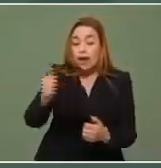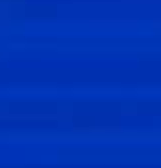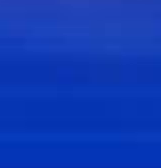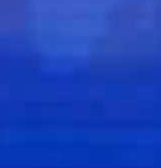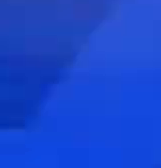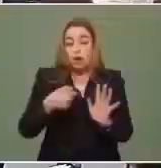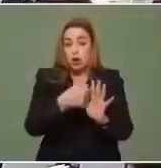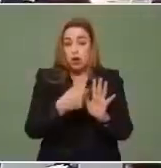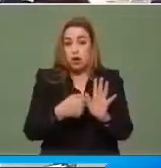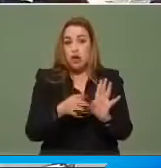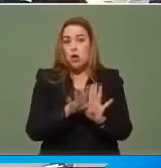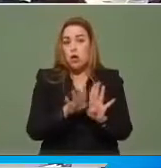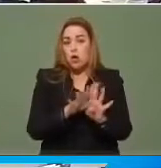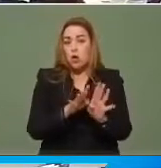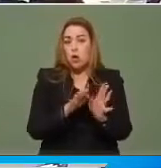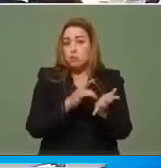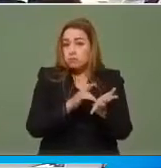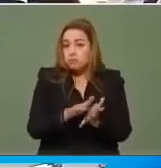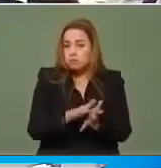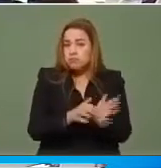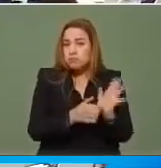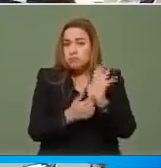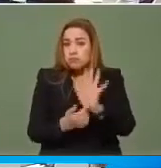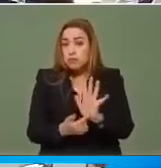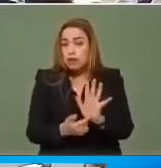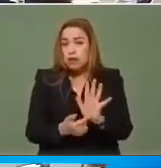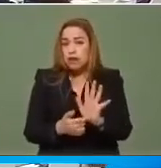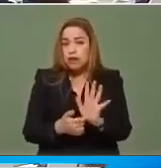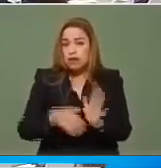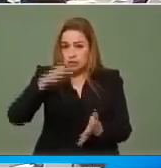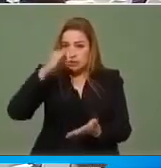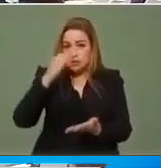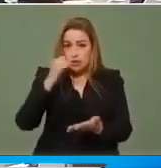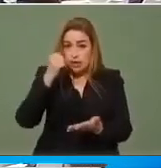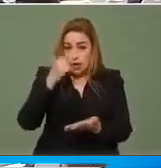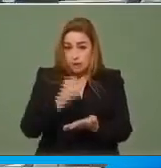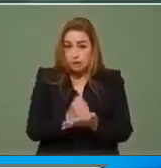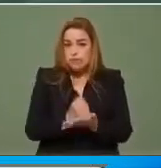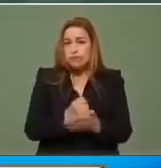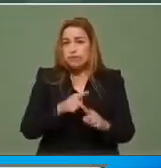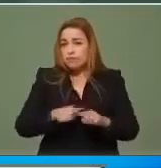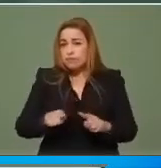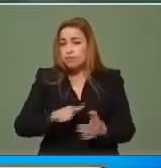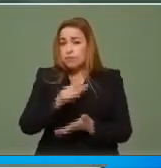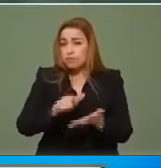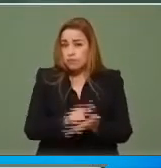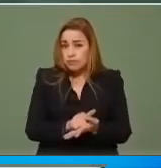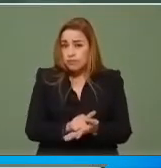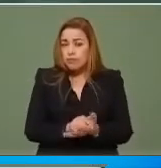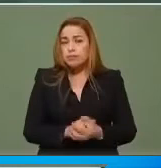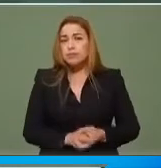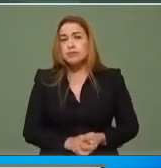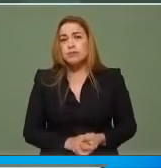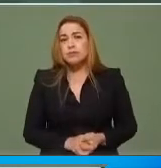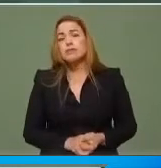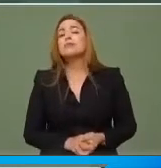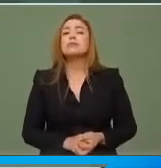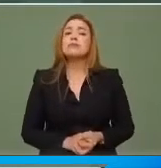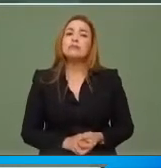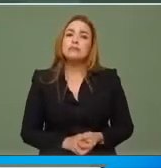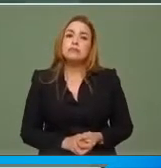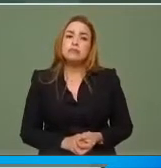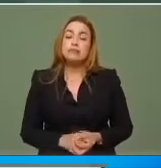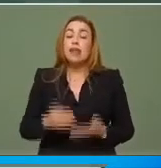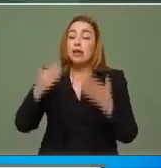cancelarán. Nuevos delitos graves. Yo no estoy de acuerdo con la